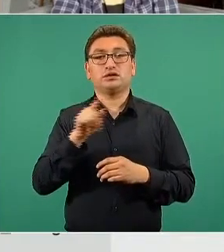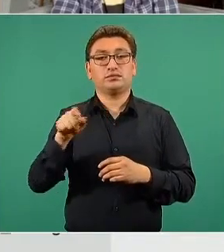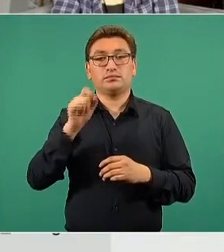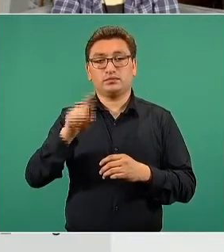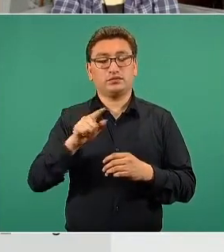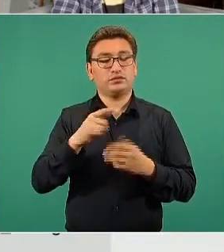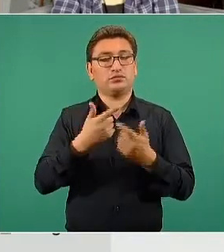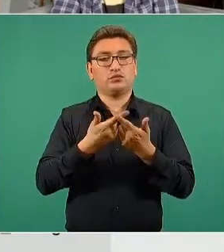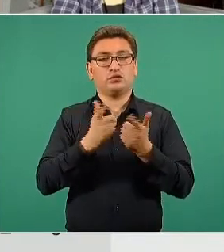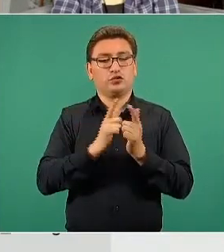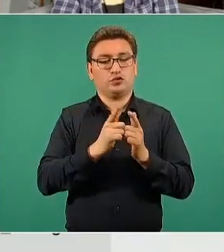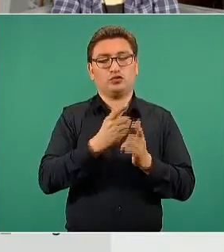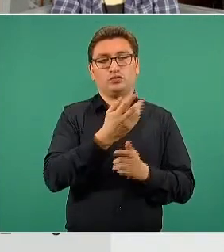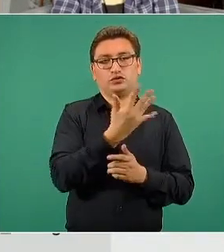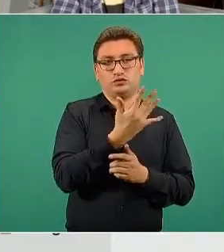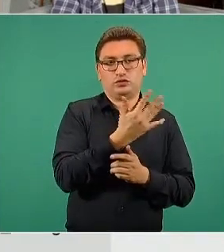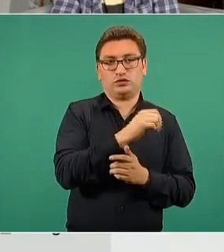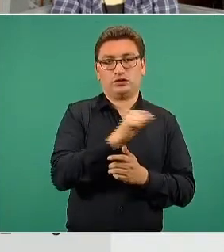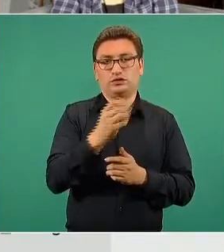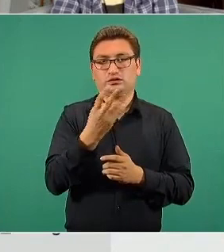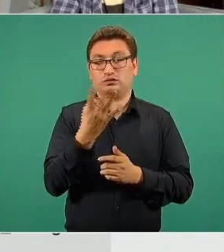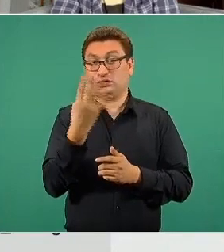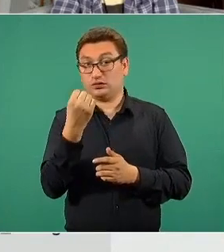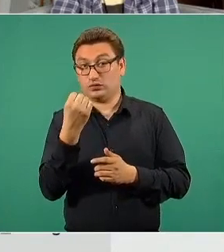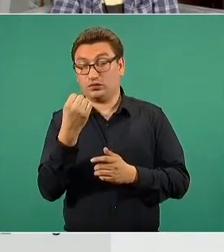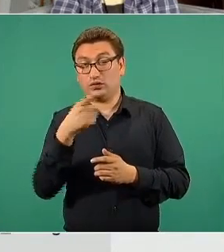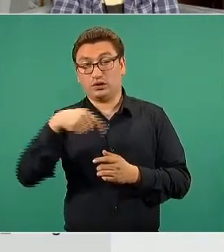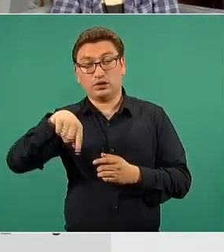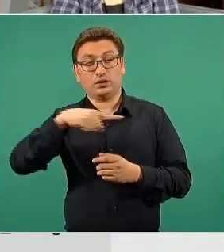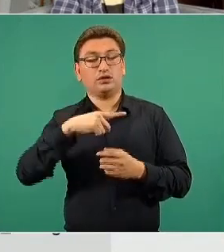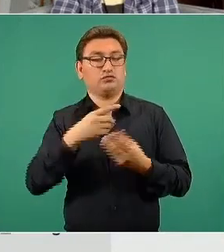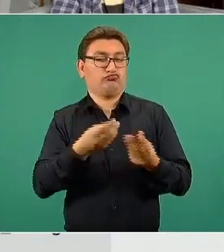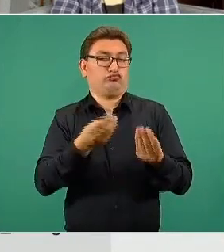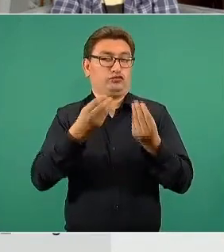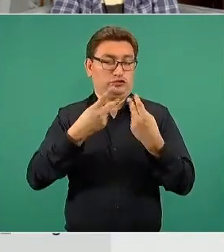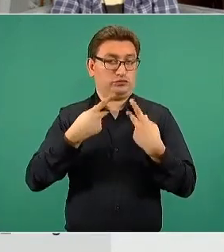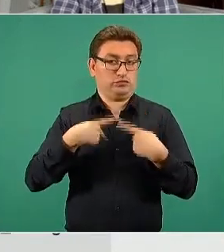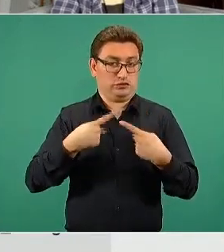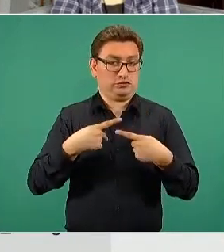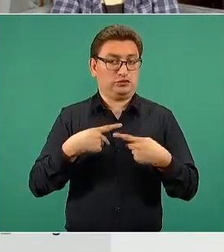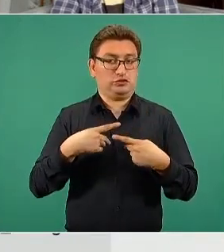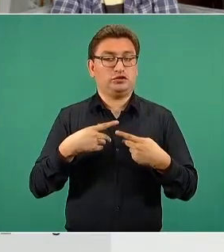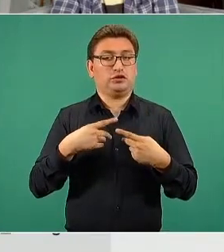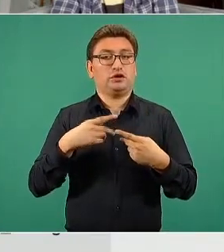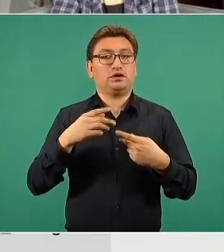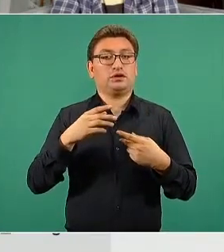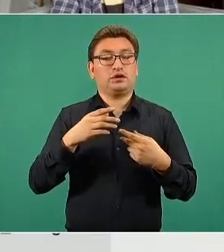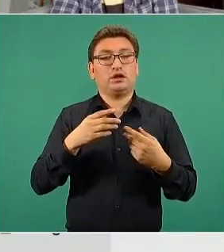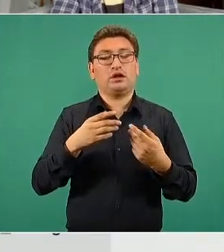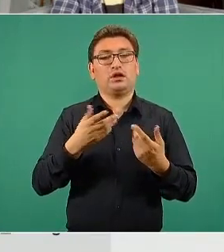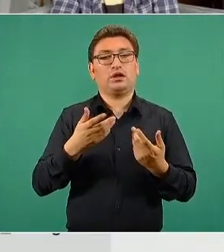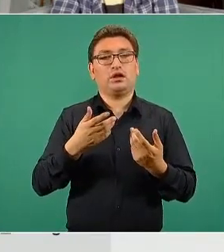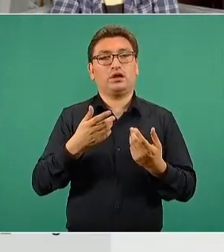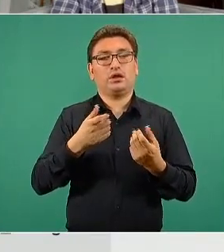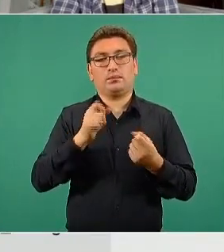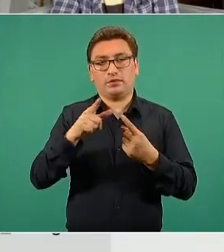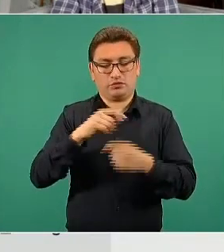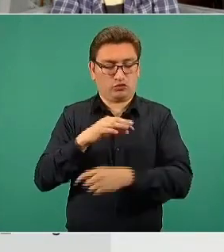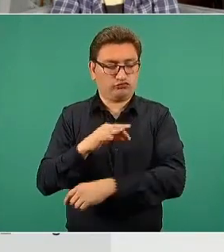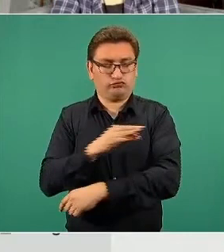grupo próximo a vacunarse de 50 a 59, pensando que en muchos casos sigue habiendo reticencias para la de